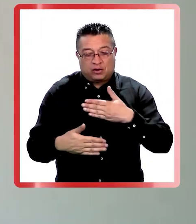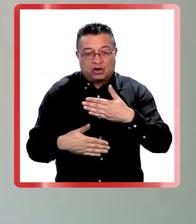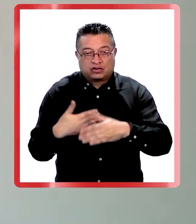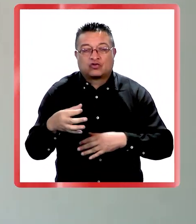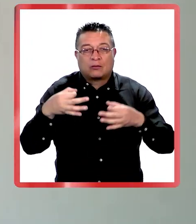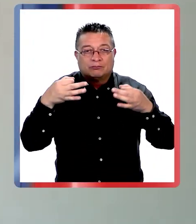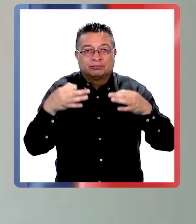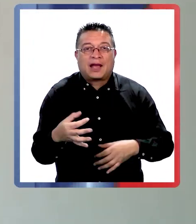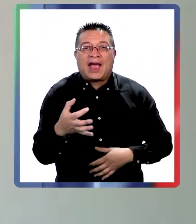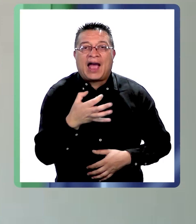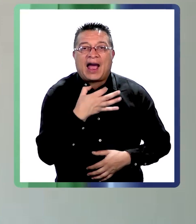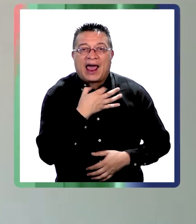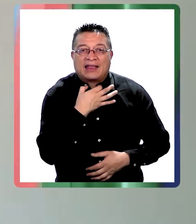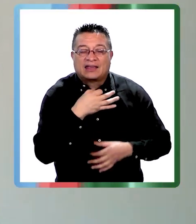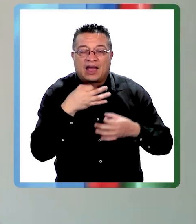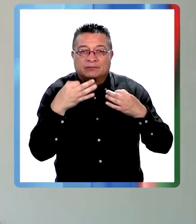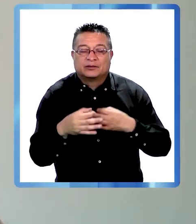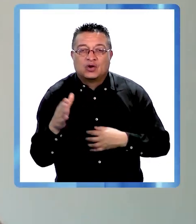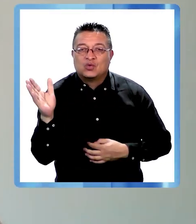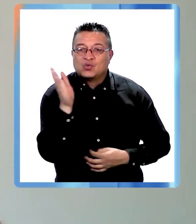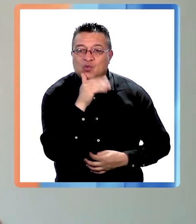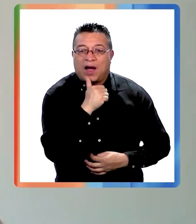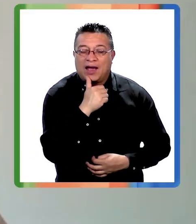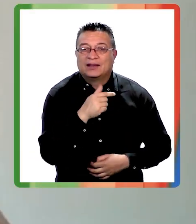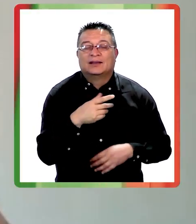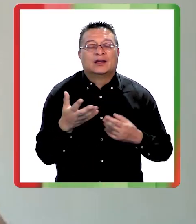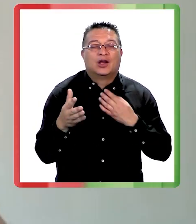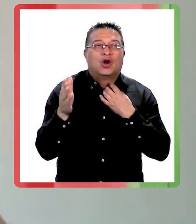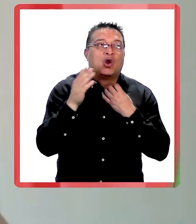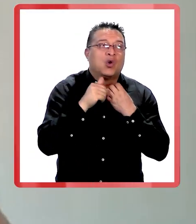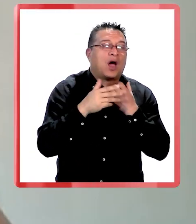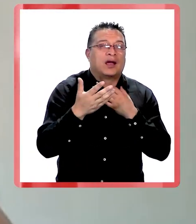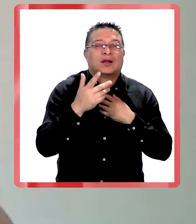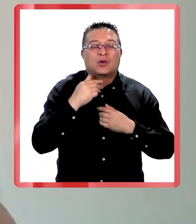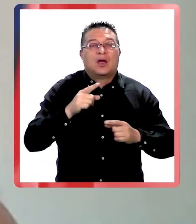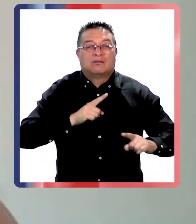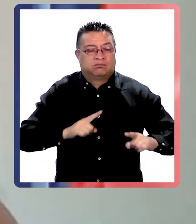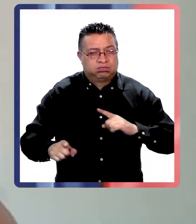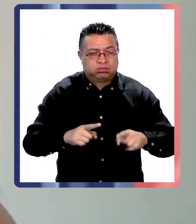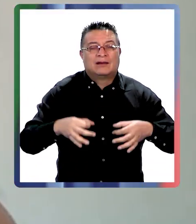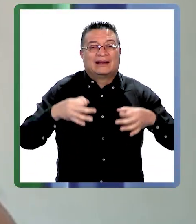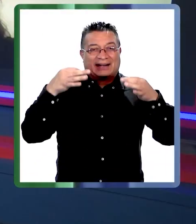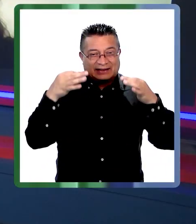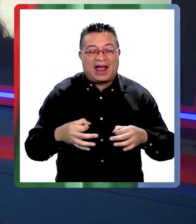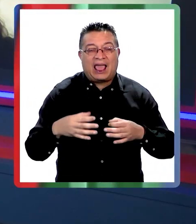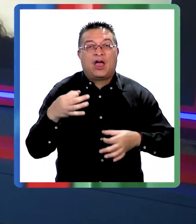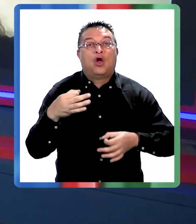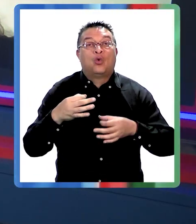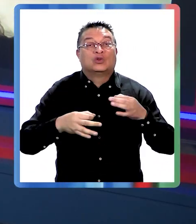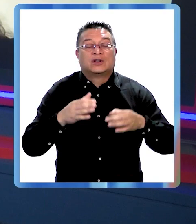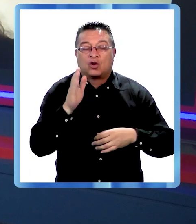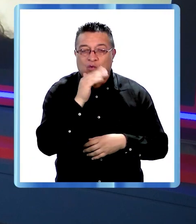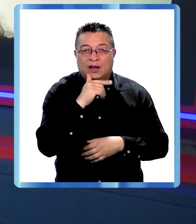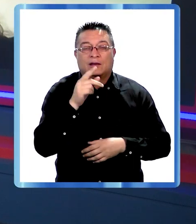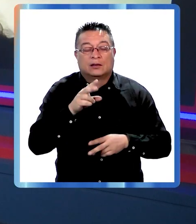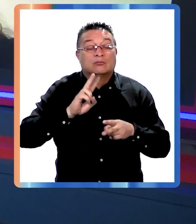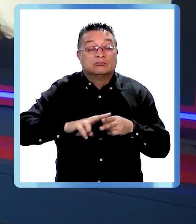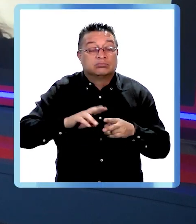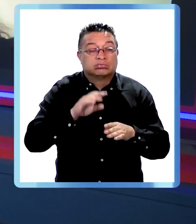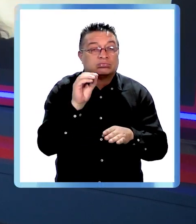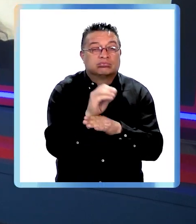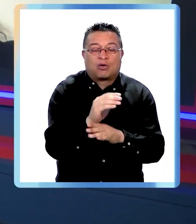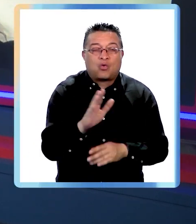proceso debidamente garantizado, no hay en el fondo una administración real de la justicia, y tampoco hay un